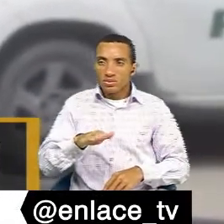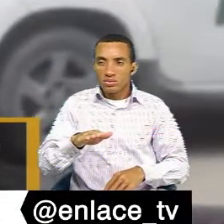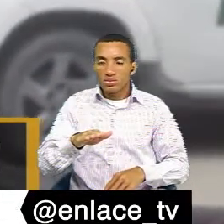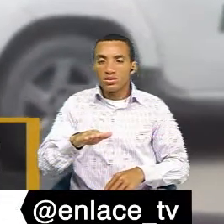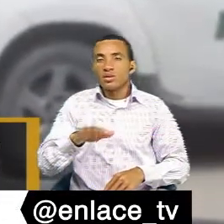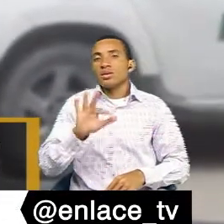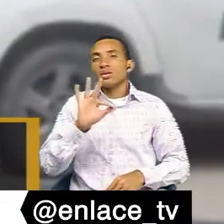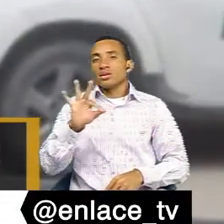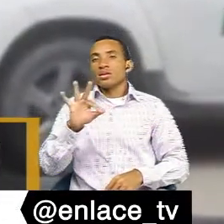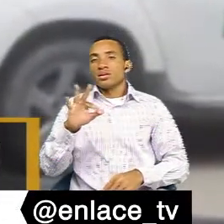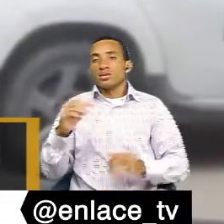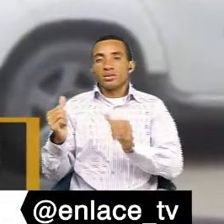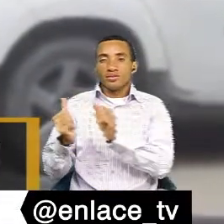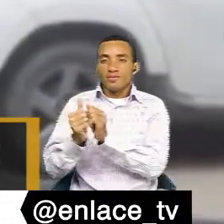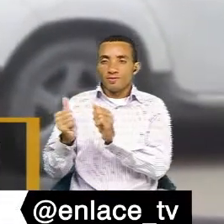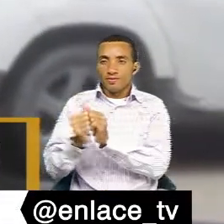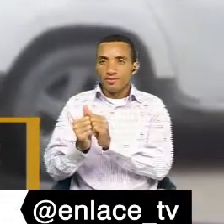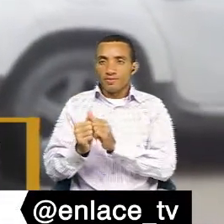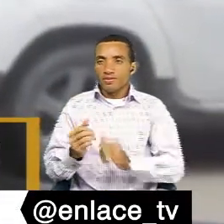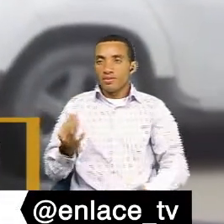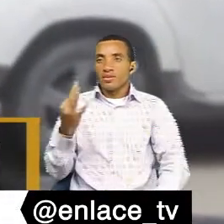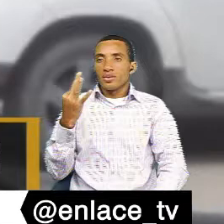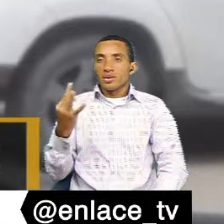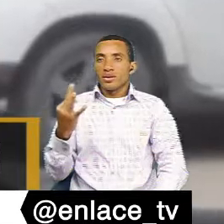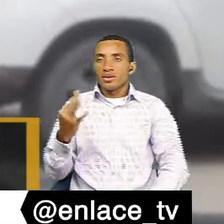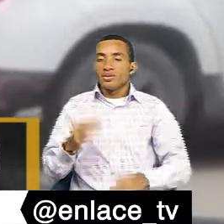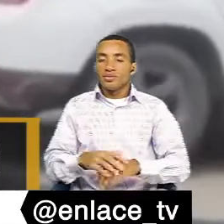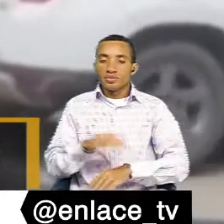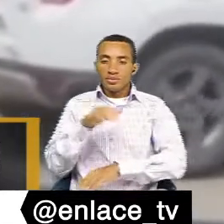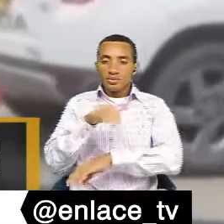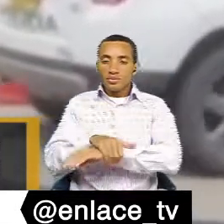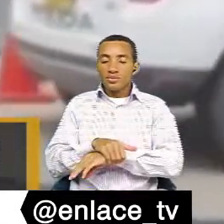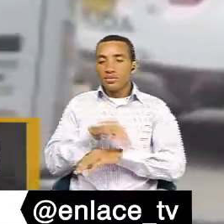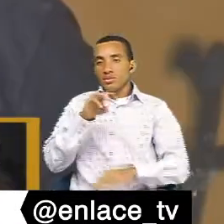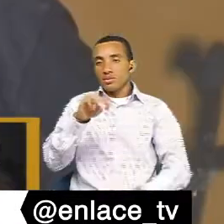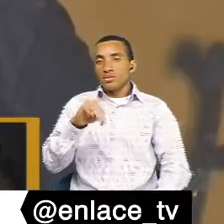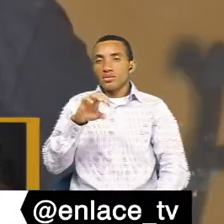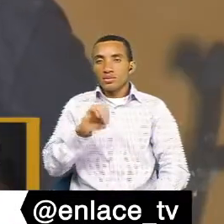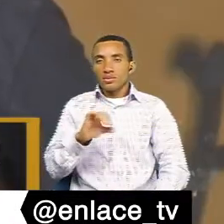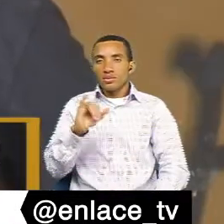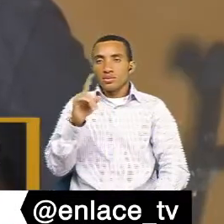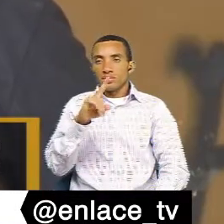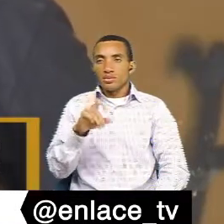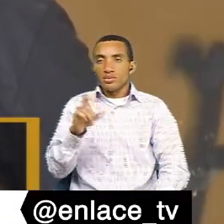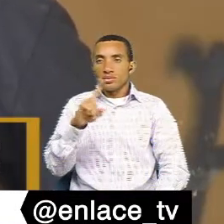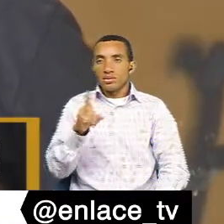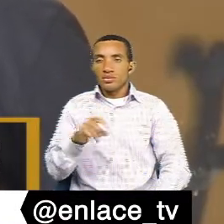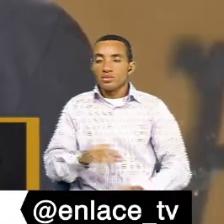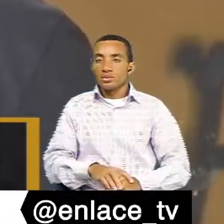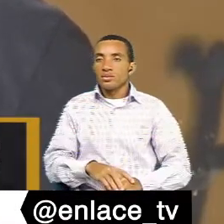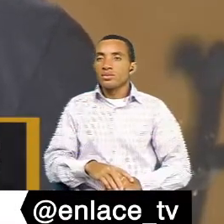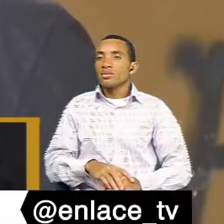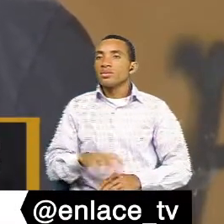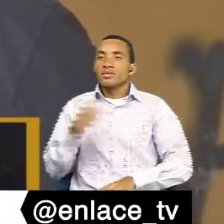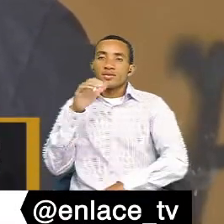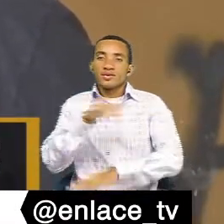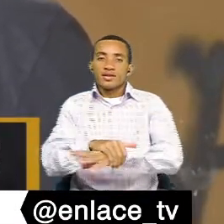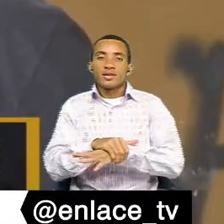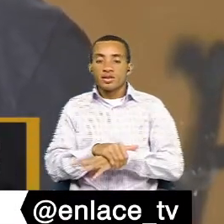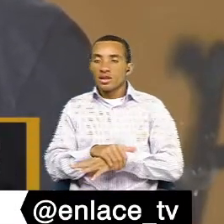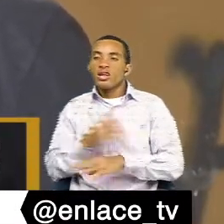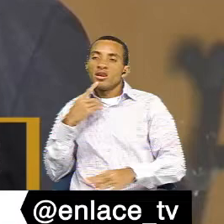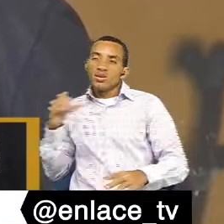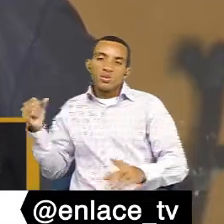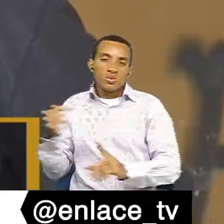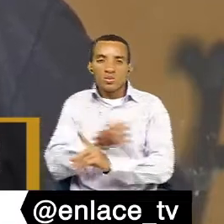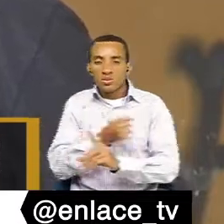compañeros, solo vienen tres. Traen a Moisés Barón Cárdenas en su momento. Detenidos, torturados y trasladados al municipio